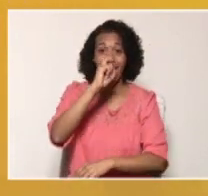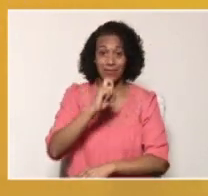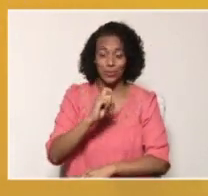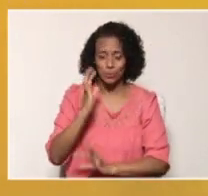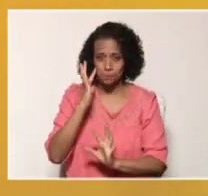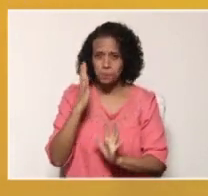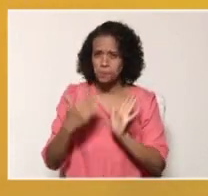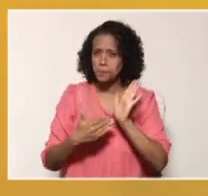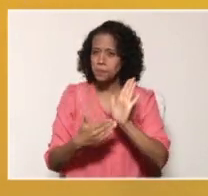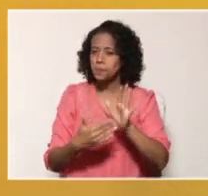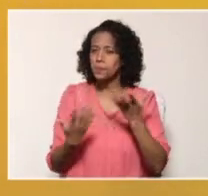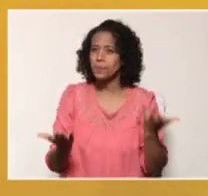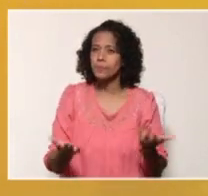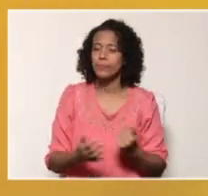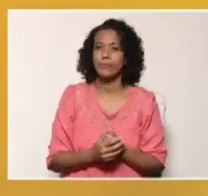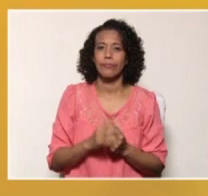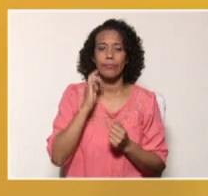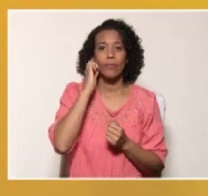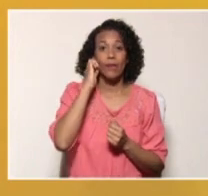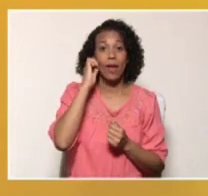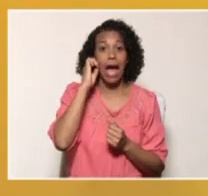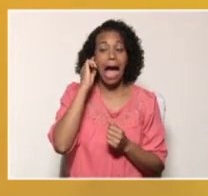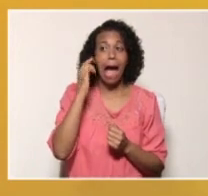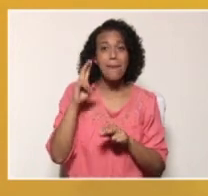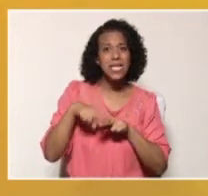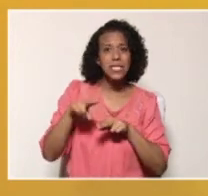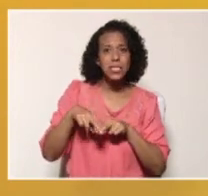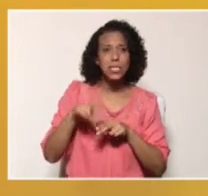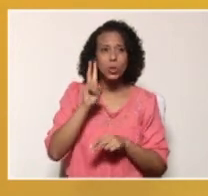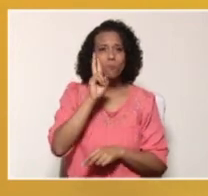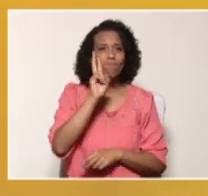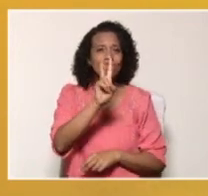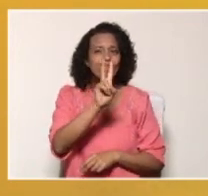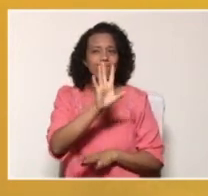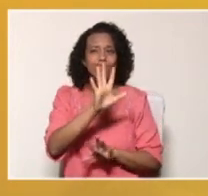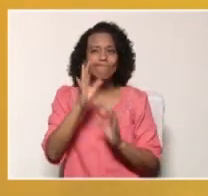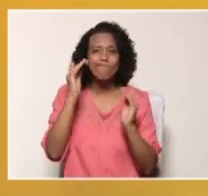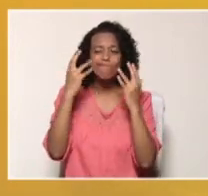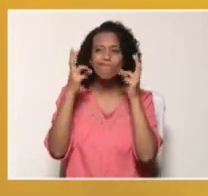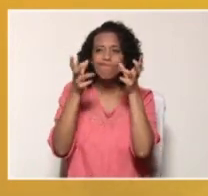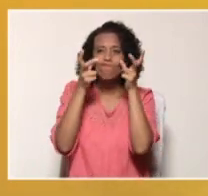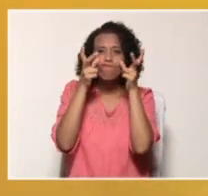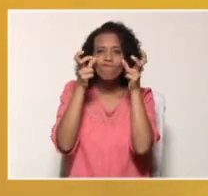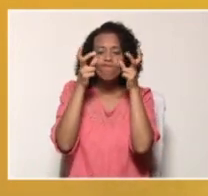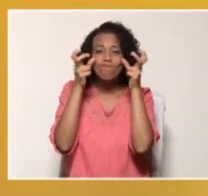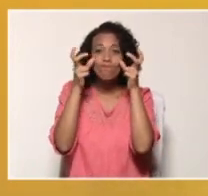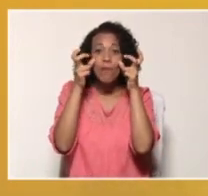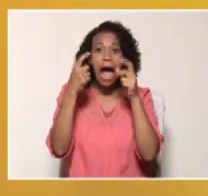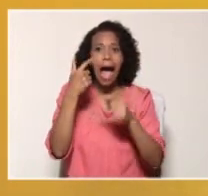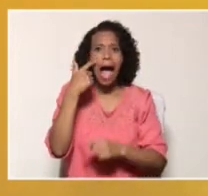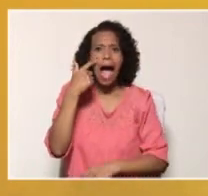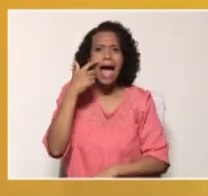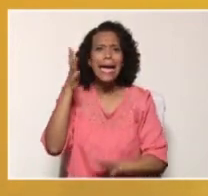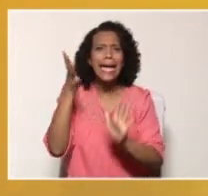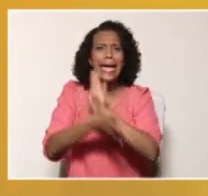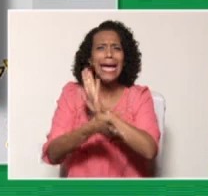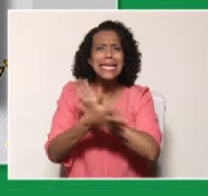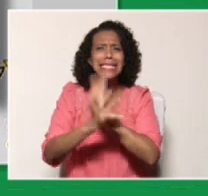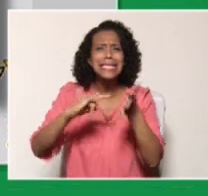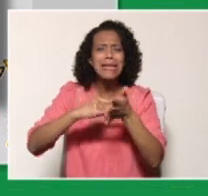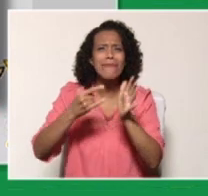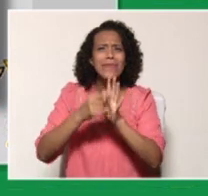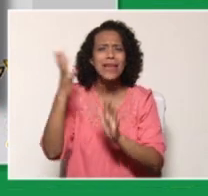descubriendo. Para nosotros seguir descubriendo, miren lo que vamos a hacer. Acertijos visuales. ¿Y qué será